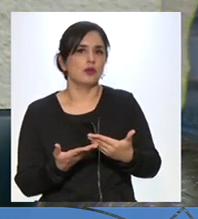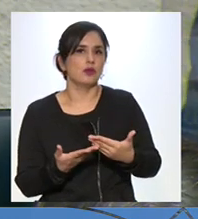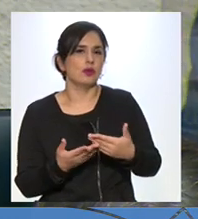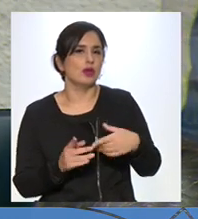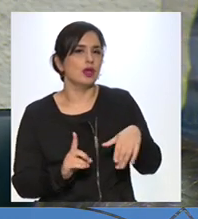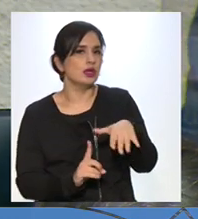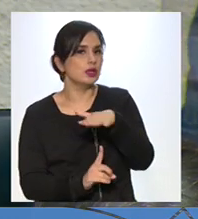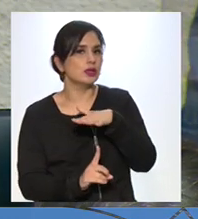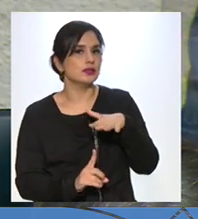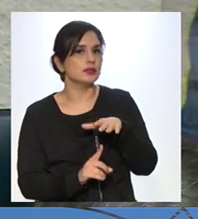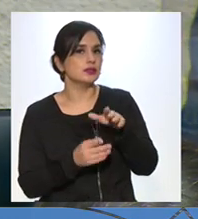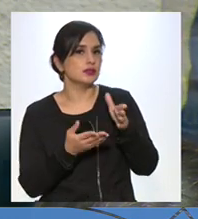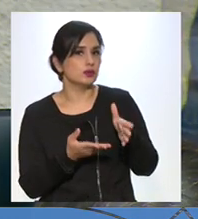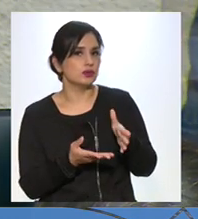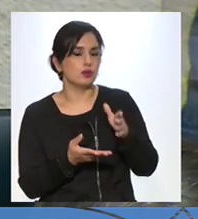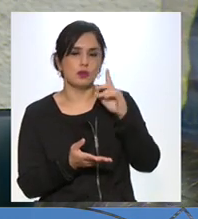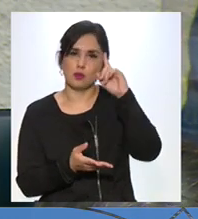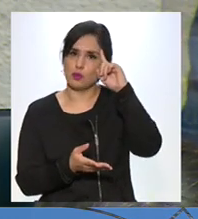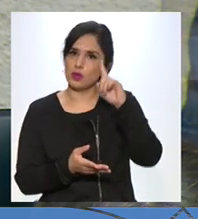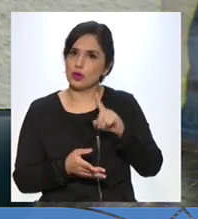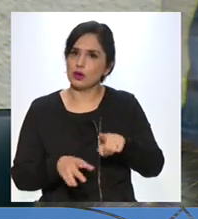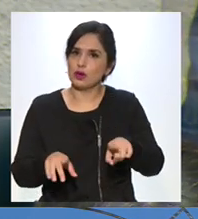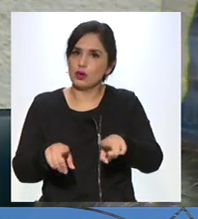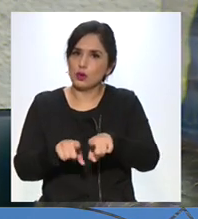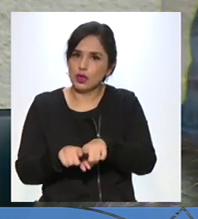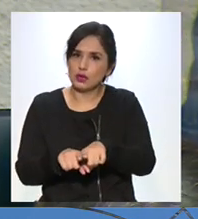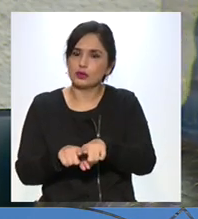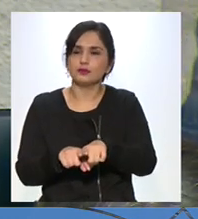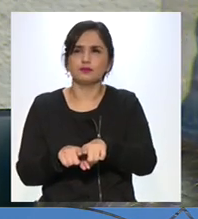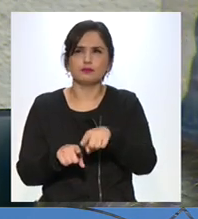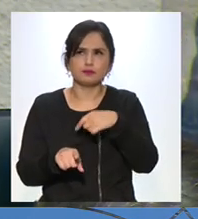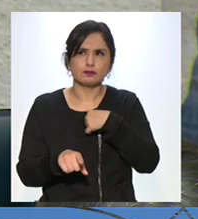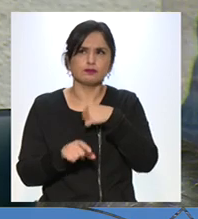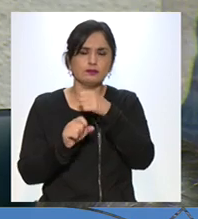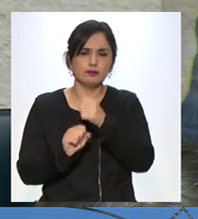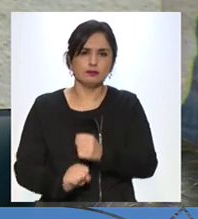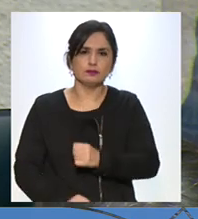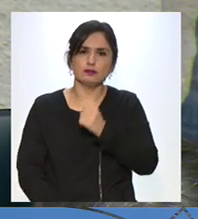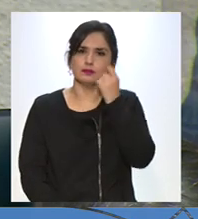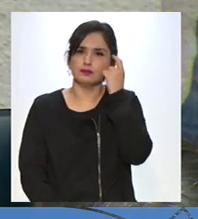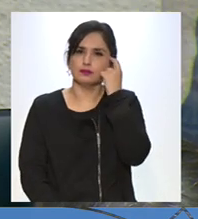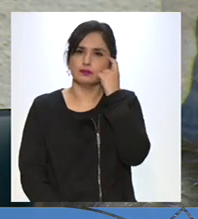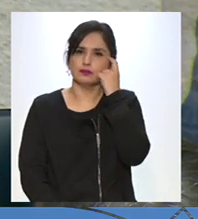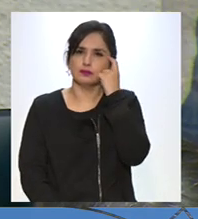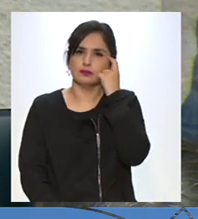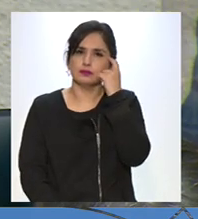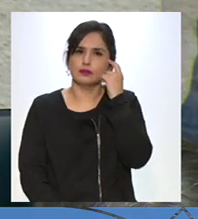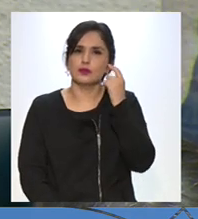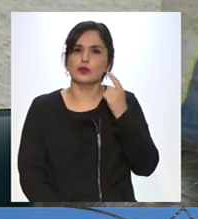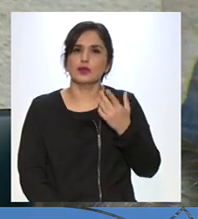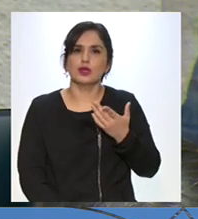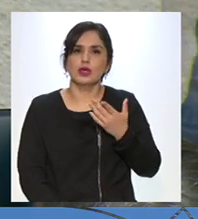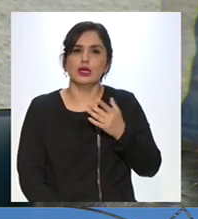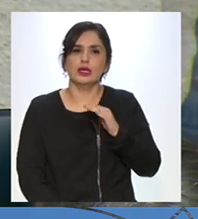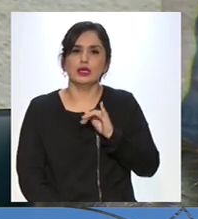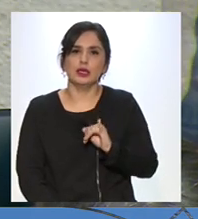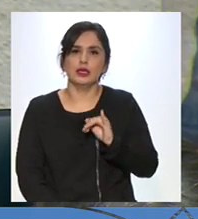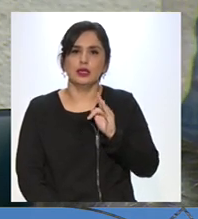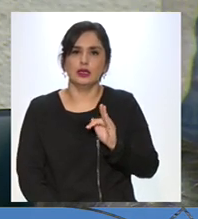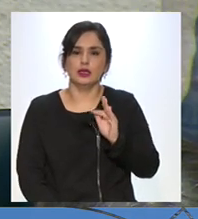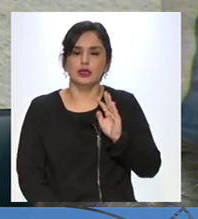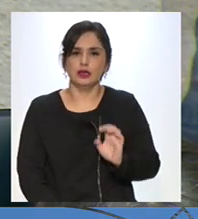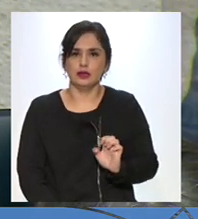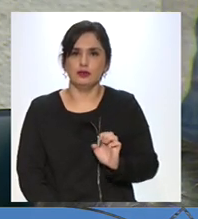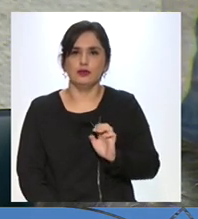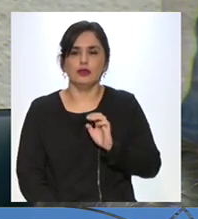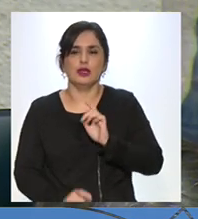naturaleza. Pero igualmente, y claro, uno puede decir también de que dada la universalidad del IFE particularmente y